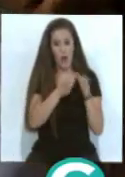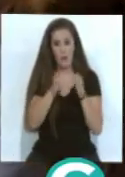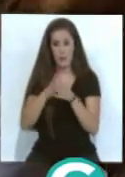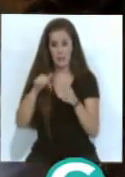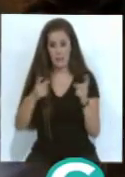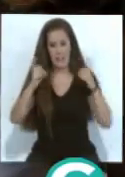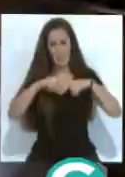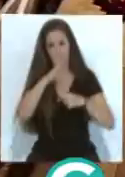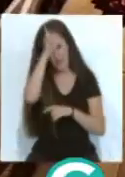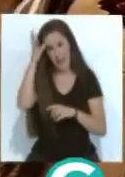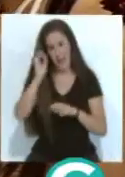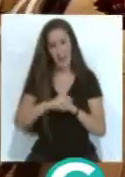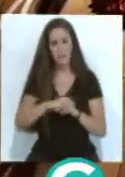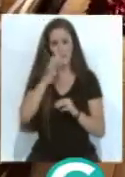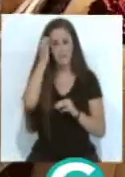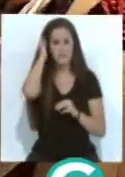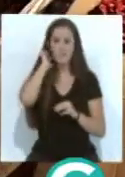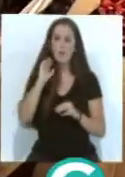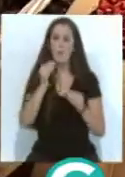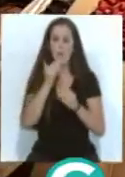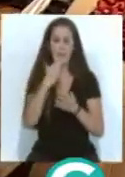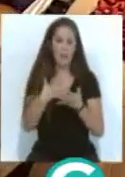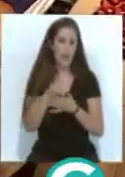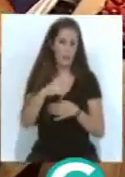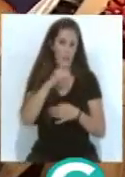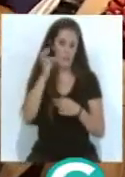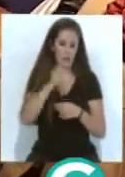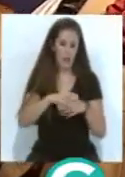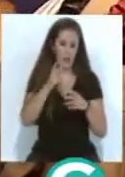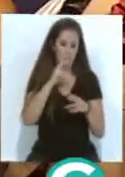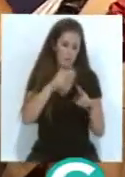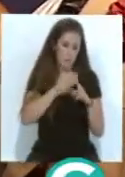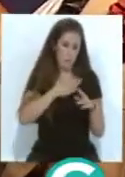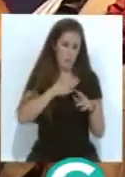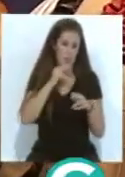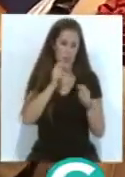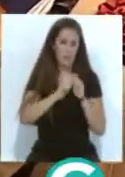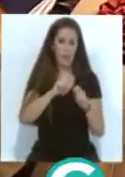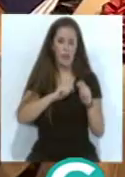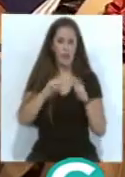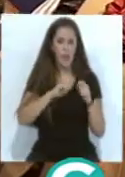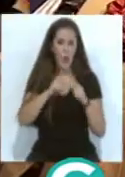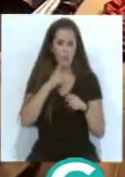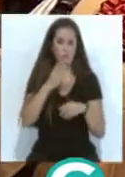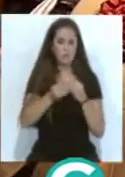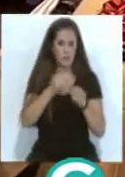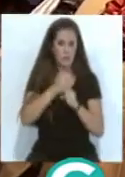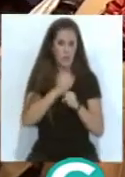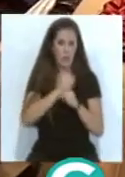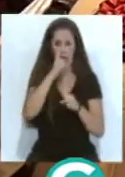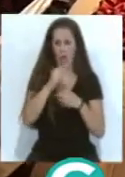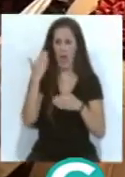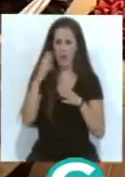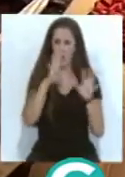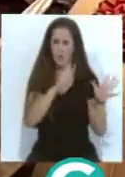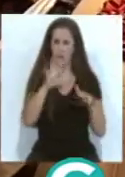esta cita veraniega. Muchas gracias a todos por venir en nombre de la asociación, de esta maravillosa labor que sabéis que realizan desde el año 95,